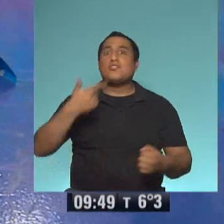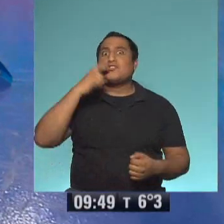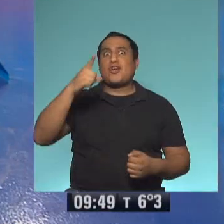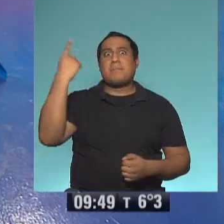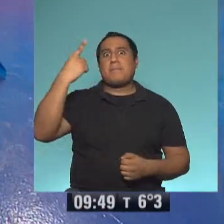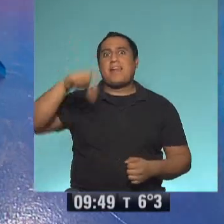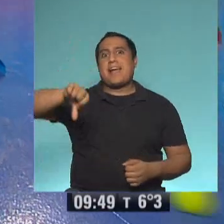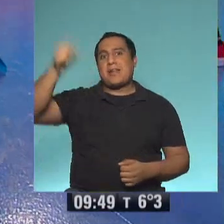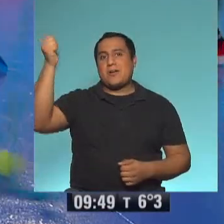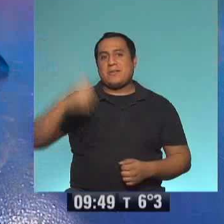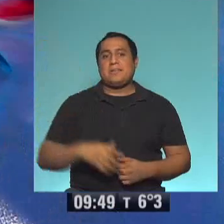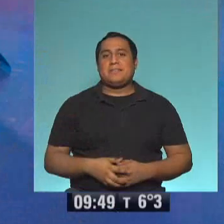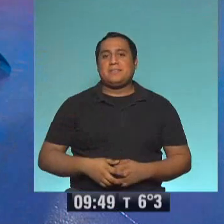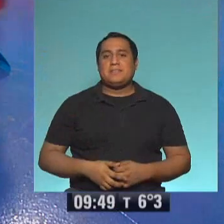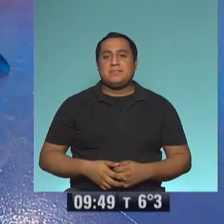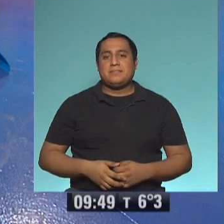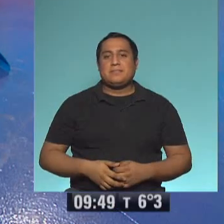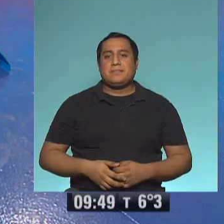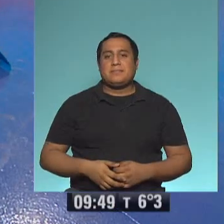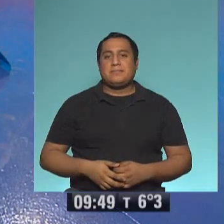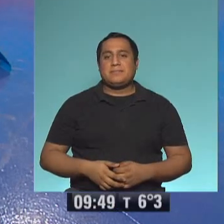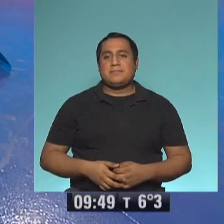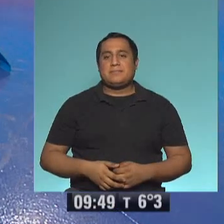Sol. Llegó primero Sol.